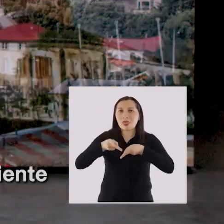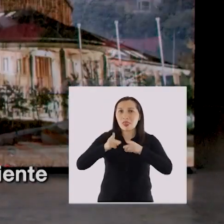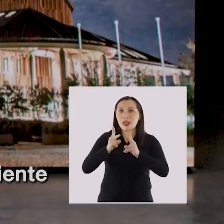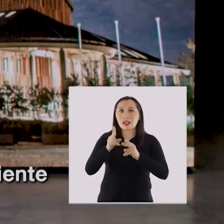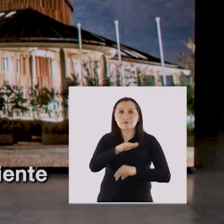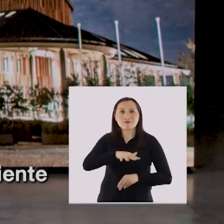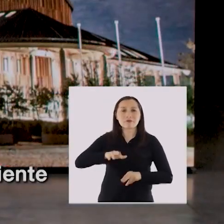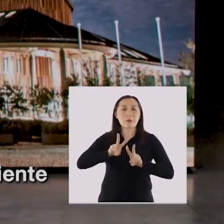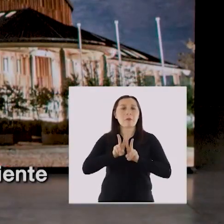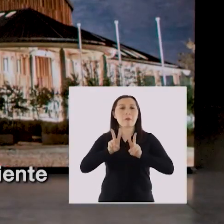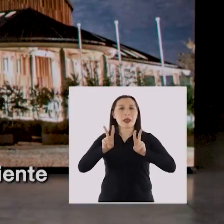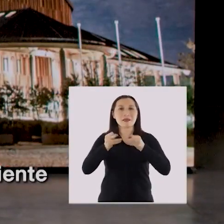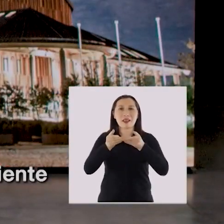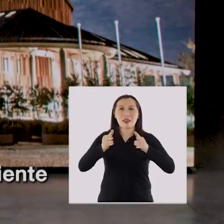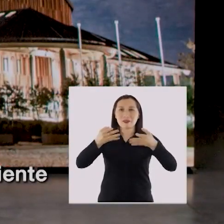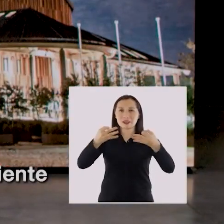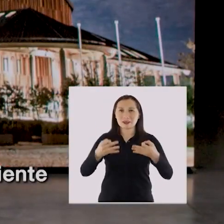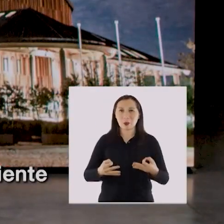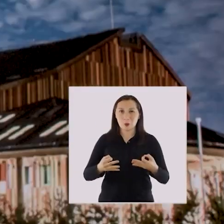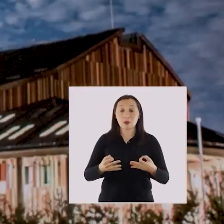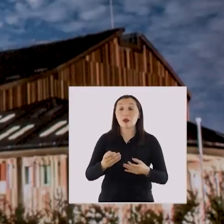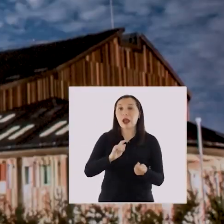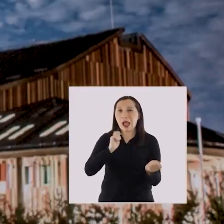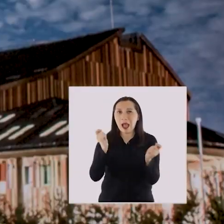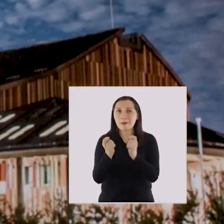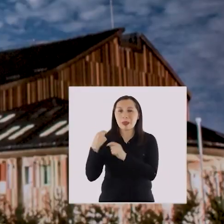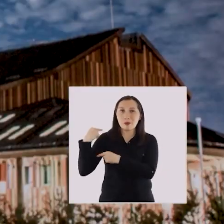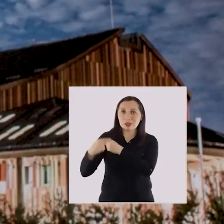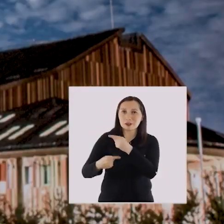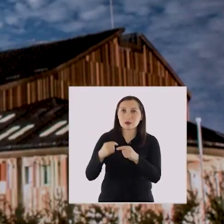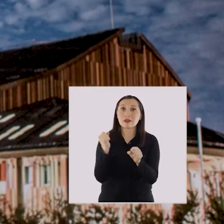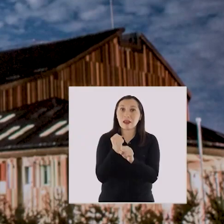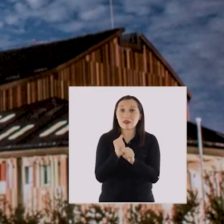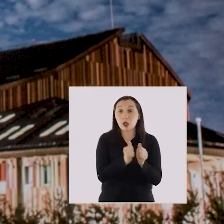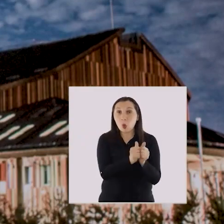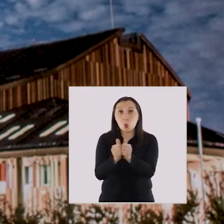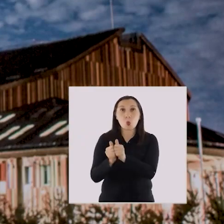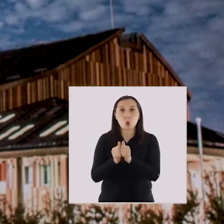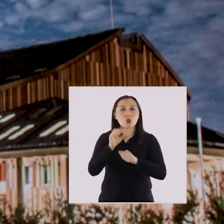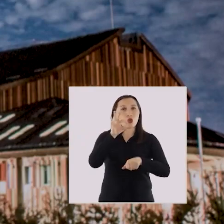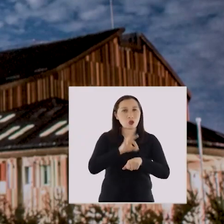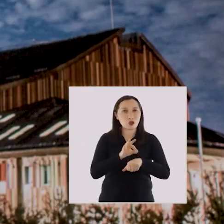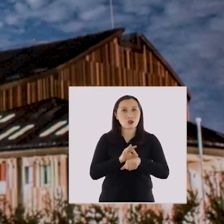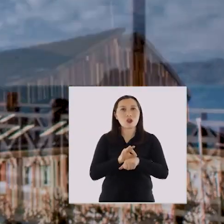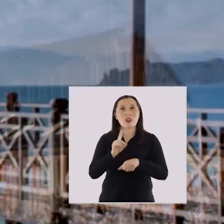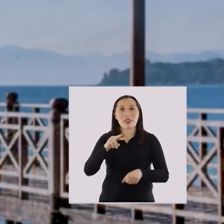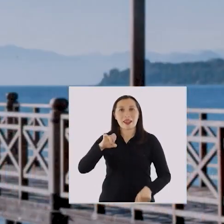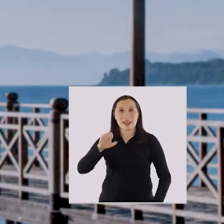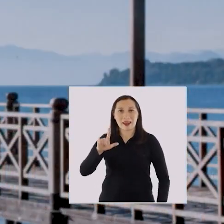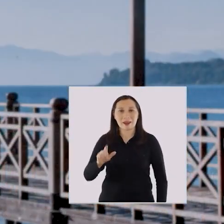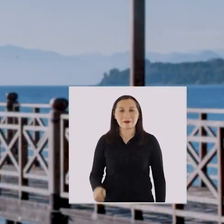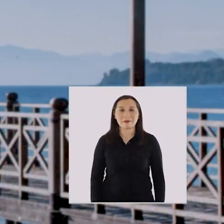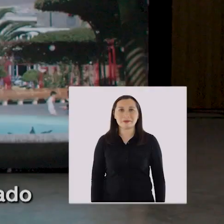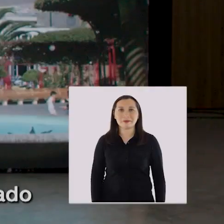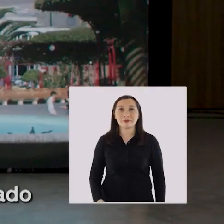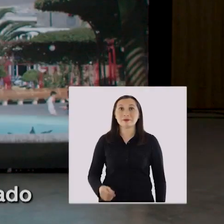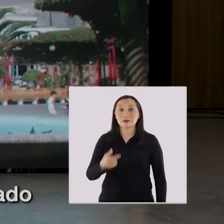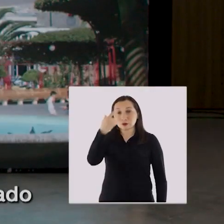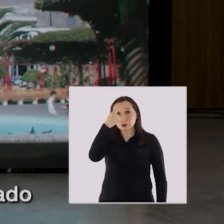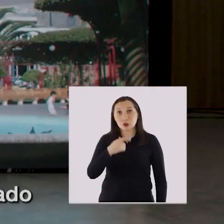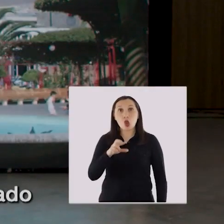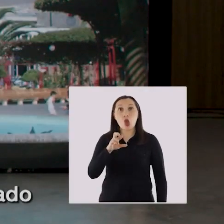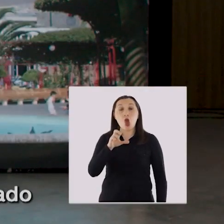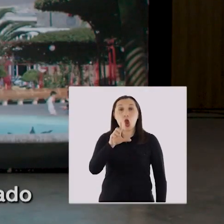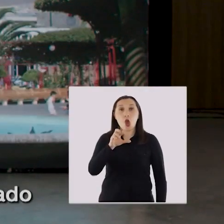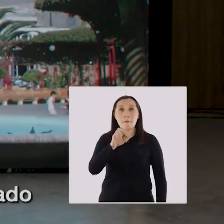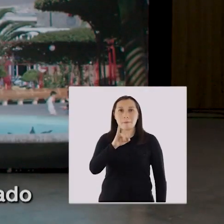derechos en un ambiente de paz, libertad y seguridad. Cambiemos la historia. Trabajemos juntos, su doctor Daniel Lilayú. Soy